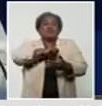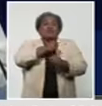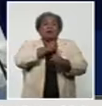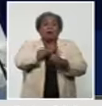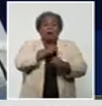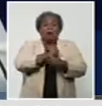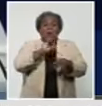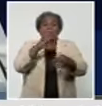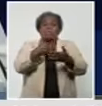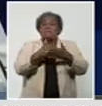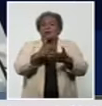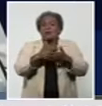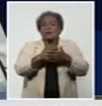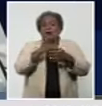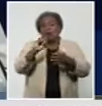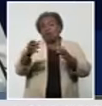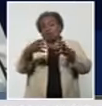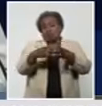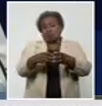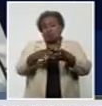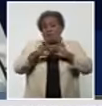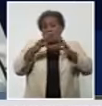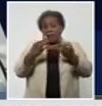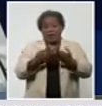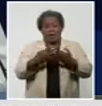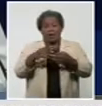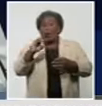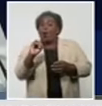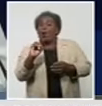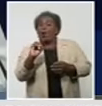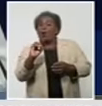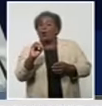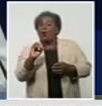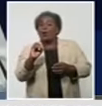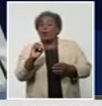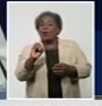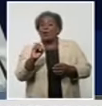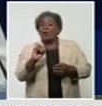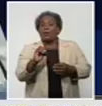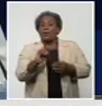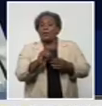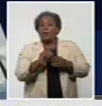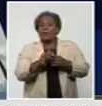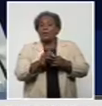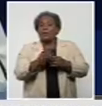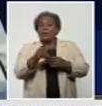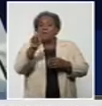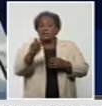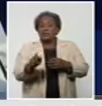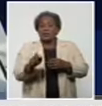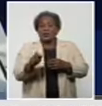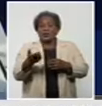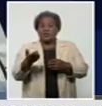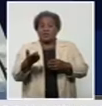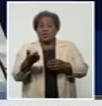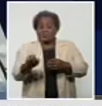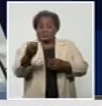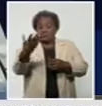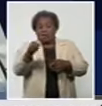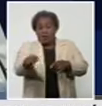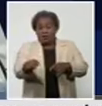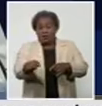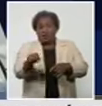un grupo familiar, pues cuando tenemos la aparición de casos, pues se estudia